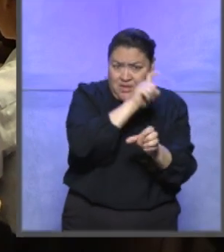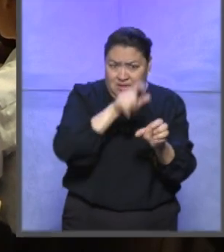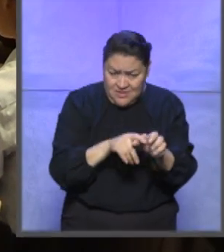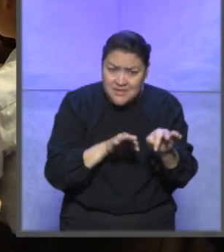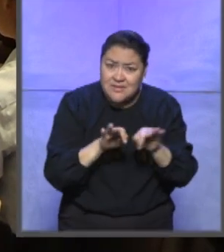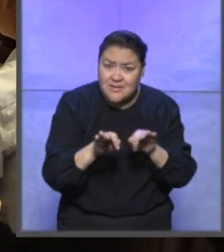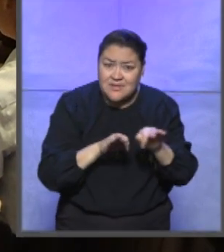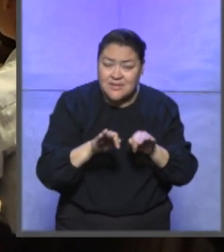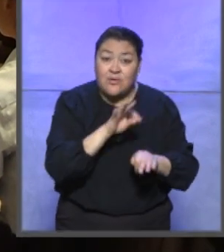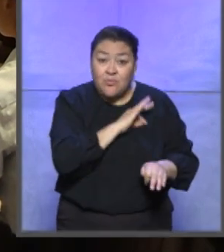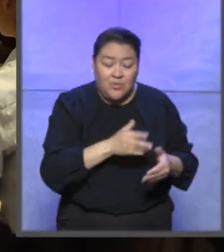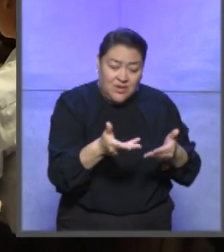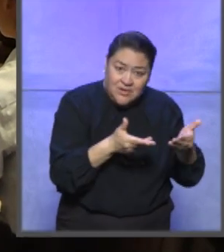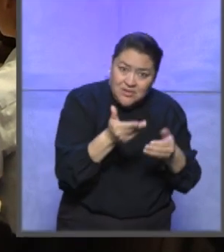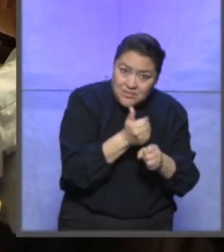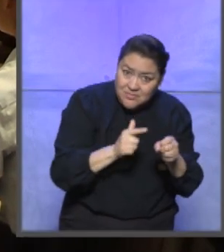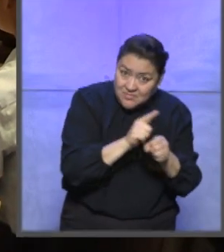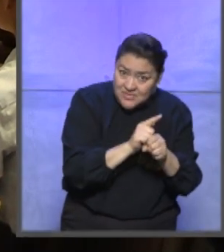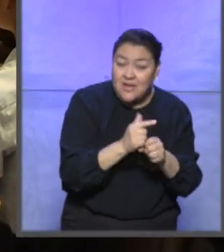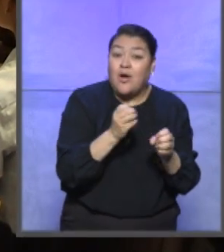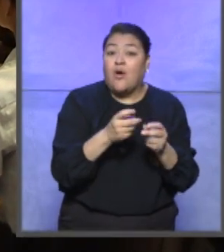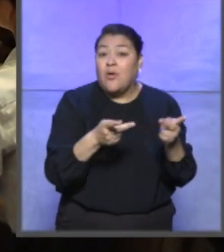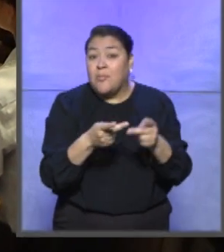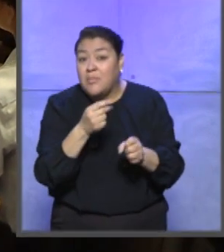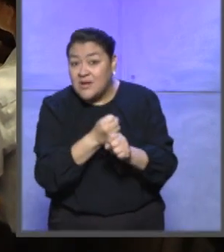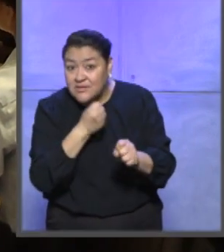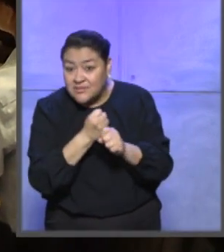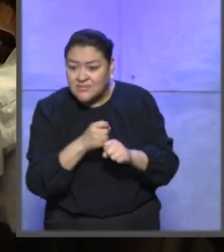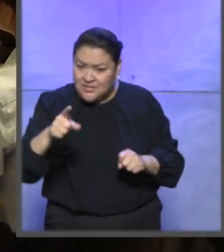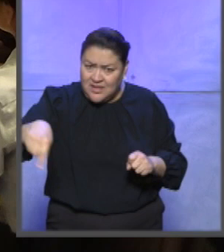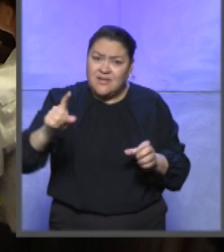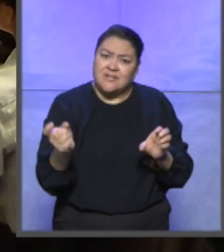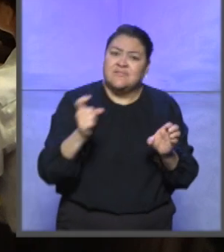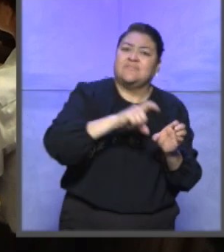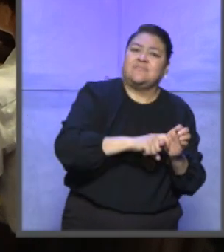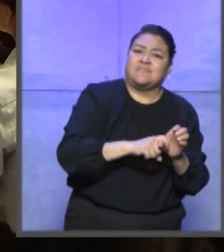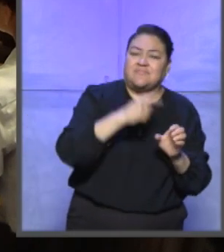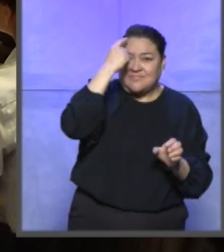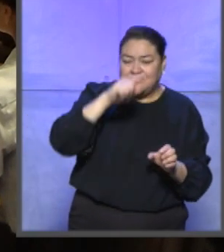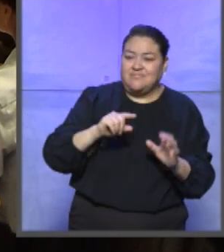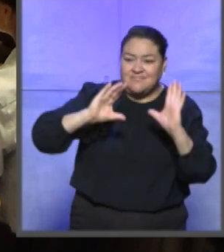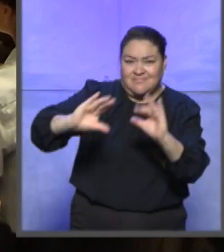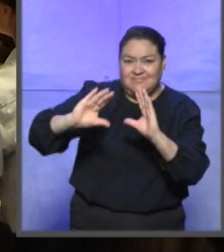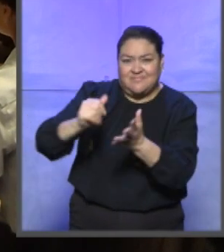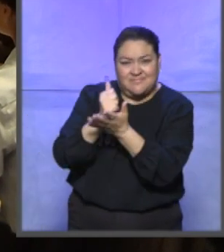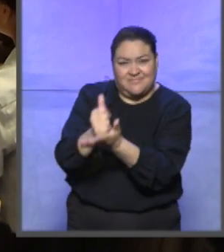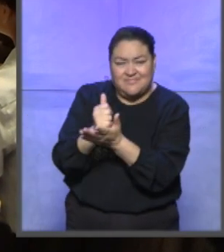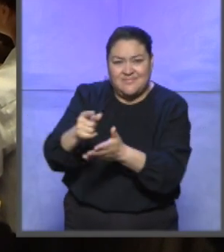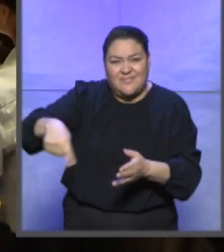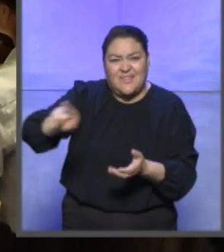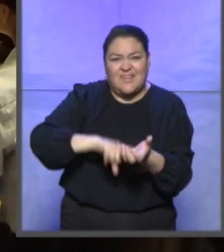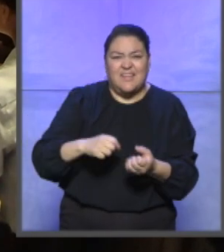oportunidades brindadas, deben ser esos espacios utilizados como un mecanismo